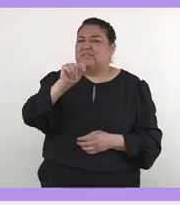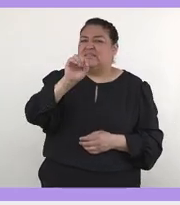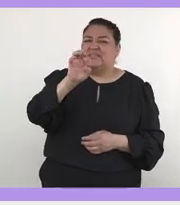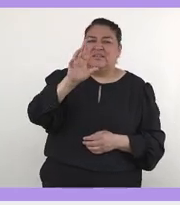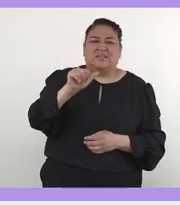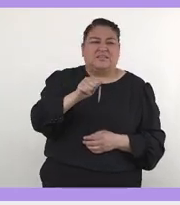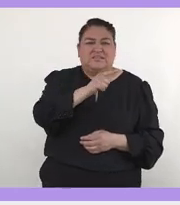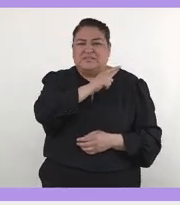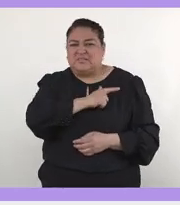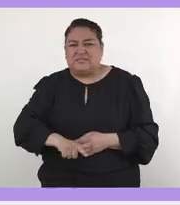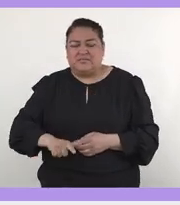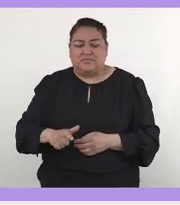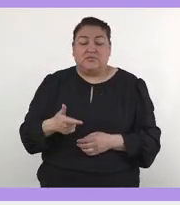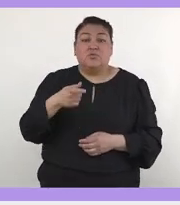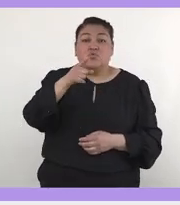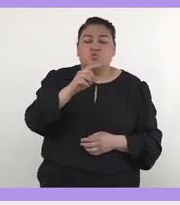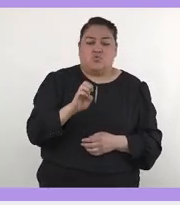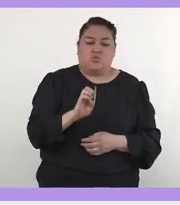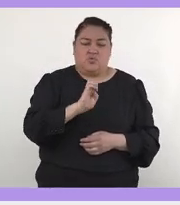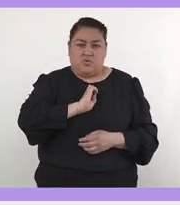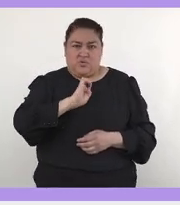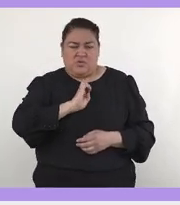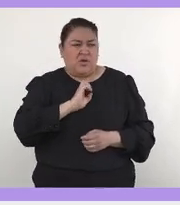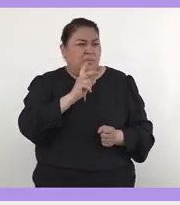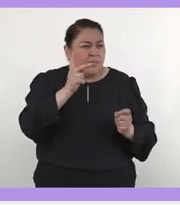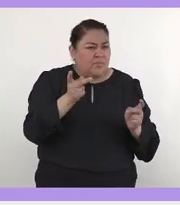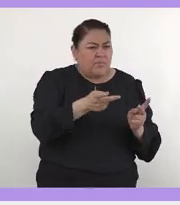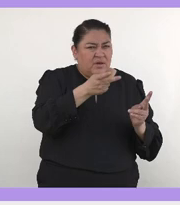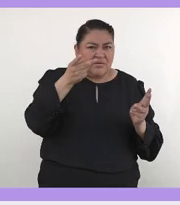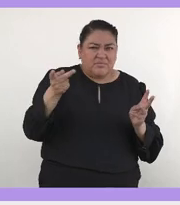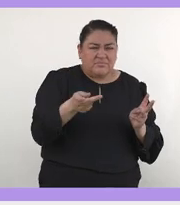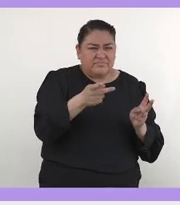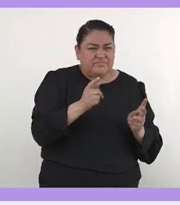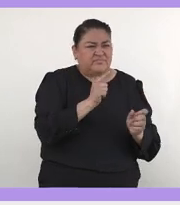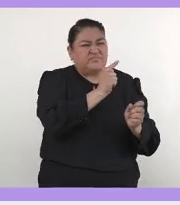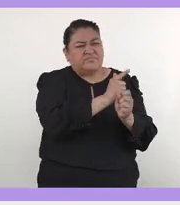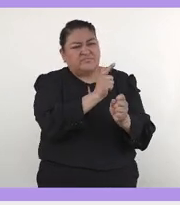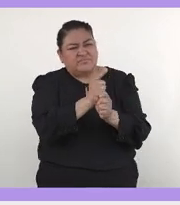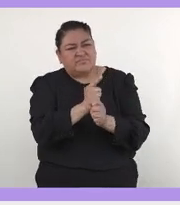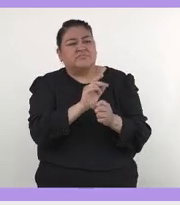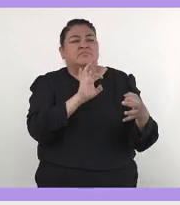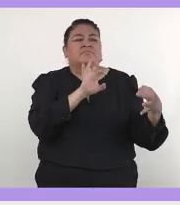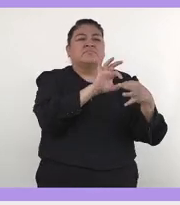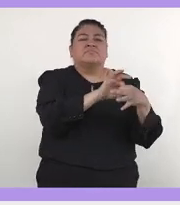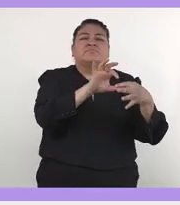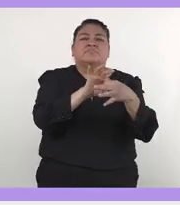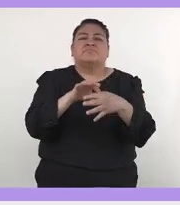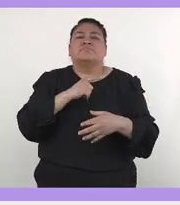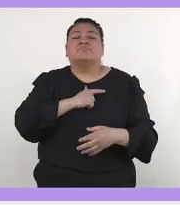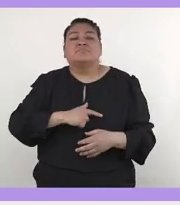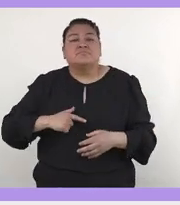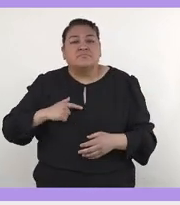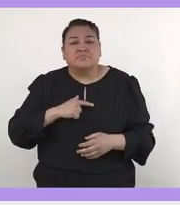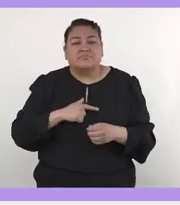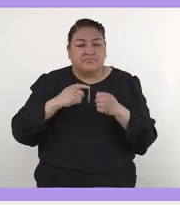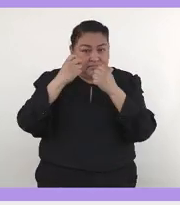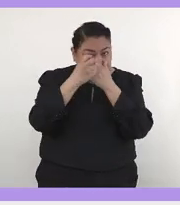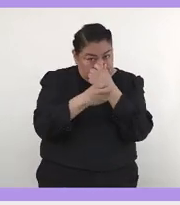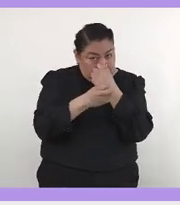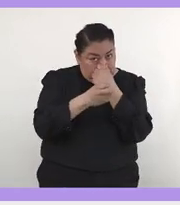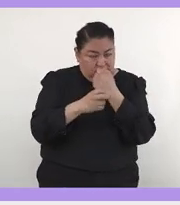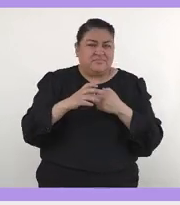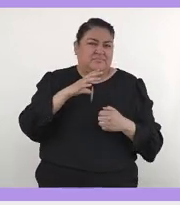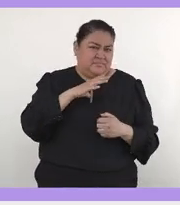tú ocupa esto como entrenador con con tus jugadoras empiezas a identificarte con ellas O sea hay una conexión ya desde ahí